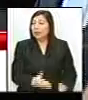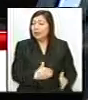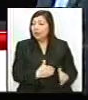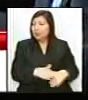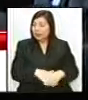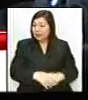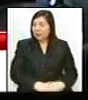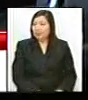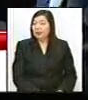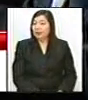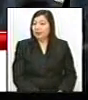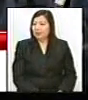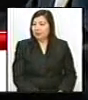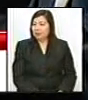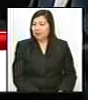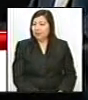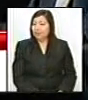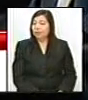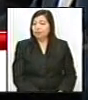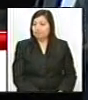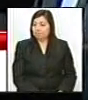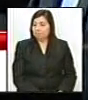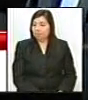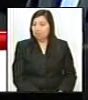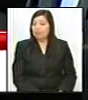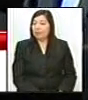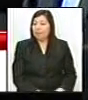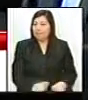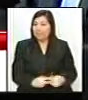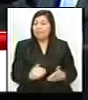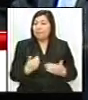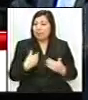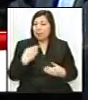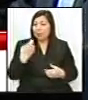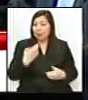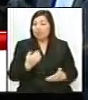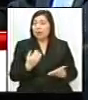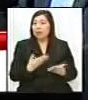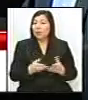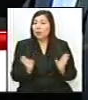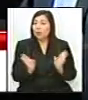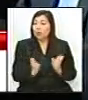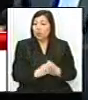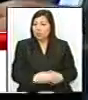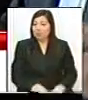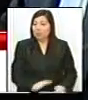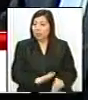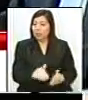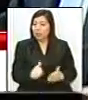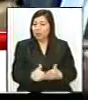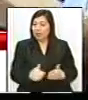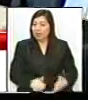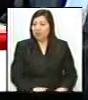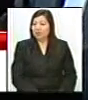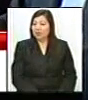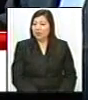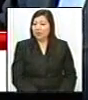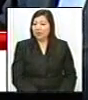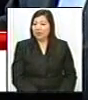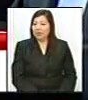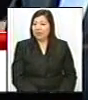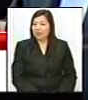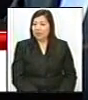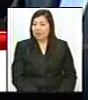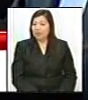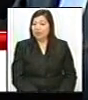intermedio, pedirle al señor ministro que nos explique cuál es la política del sector respecto a estas zonas. Finalmente,